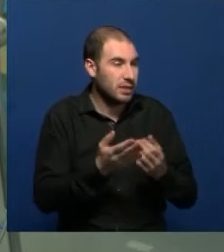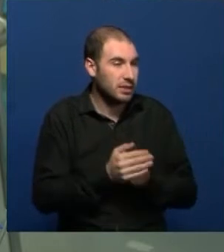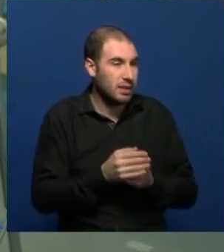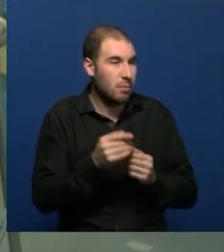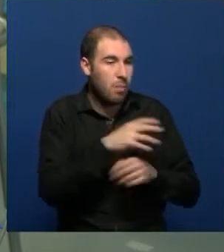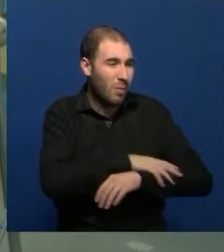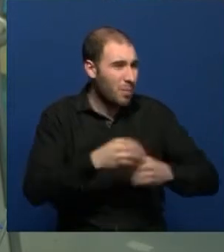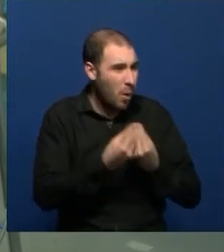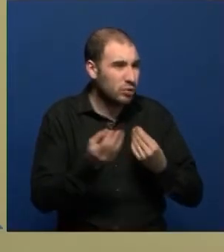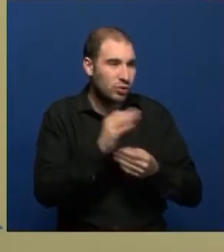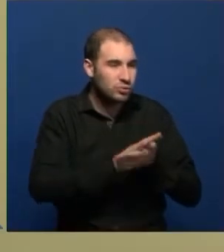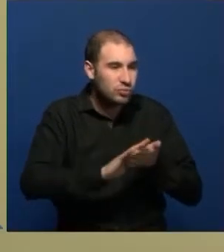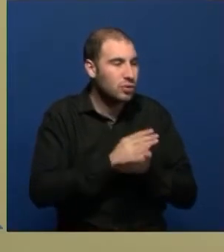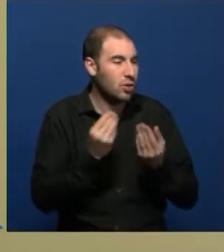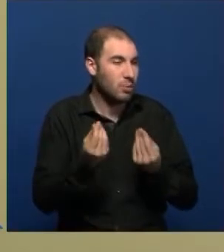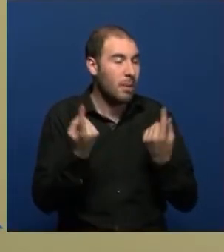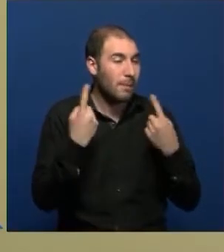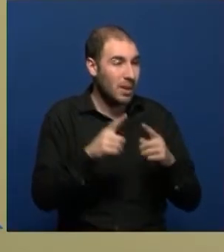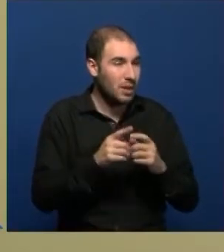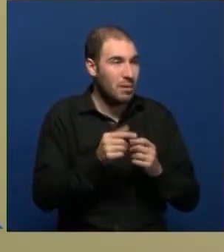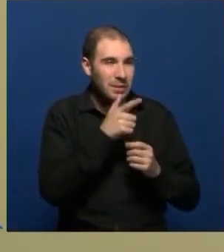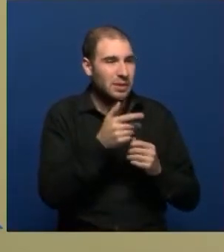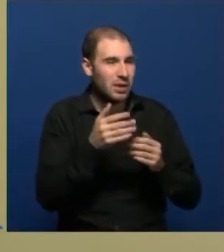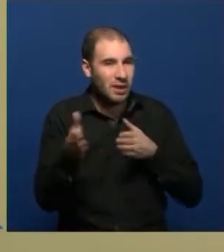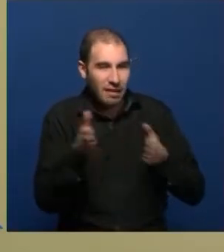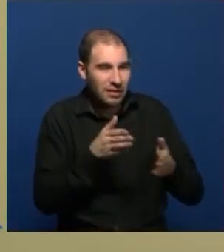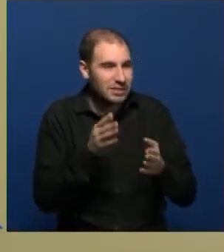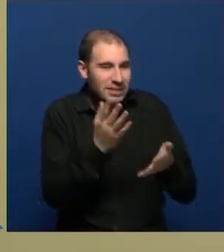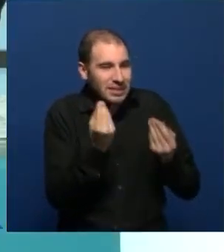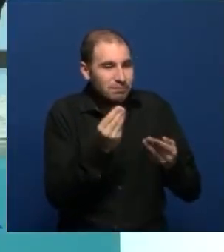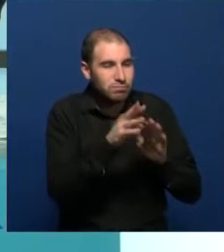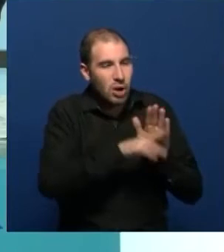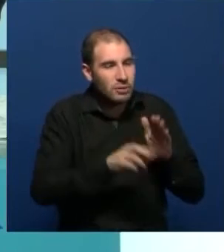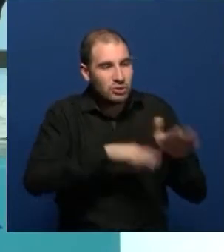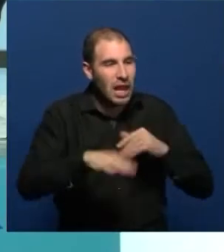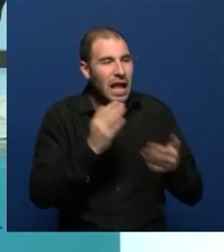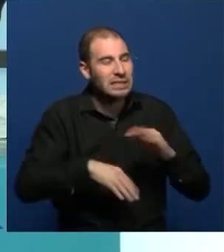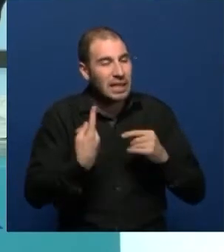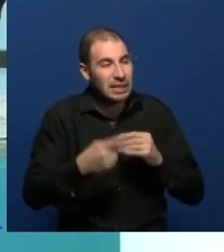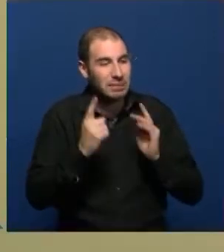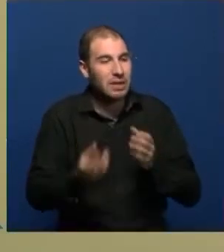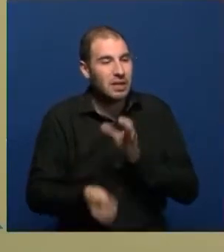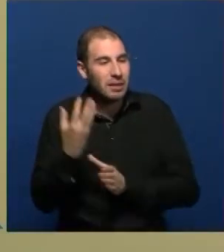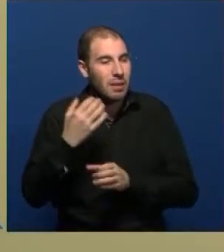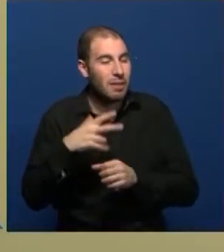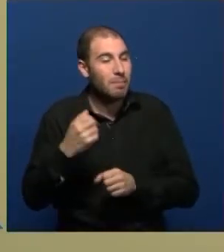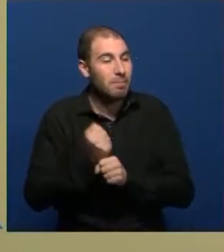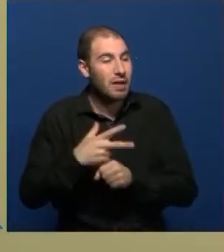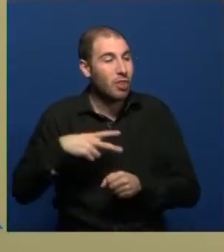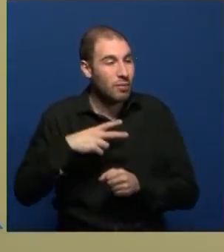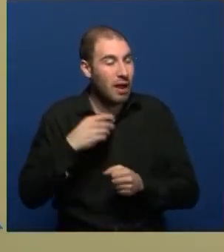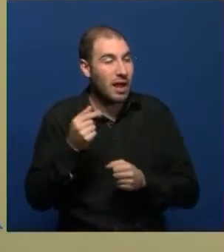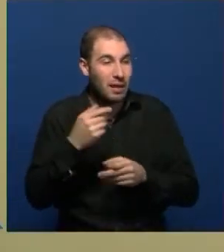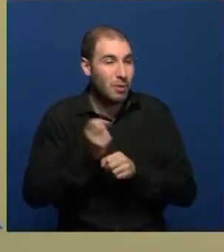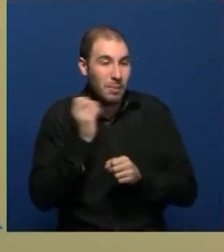hay tantos pobres y cómo atacarlo, pero me parece que son estos dos frentes, ¿no? ¿Qué hacer con los programas sociales y también cómo hacer para generar empleo privado en la Argentina, que el